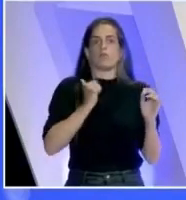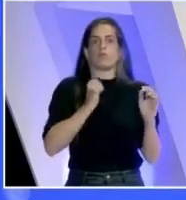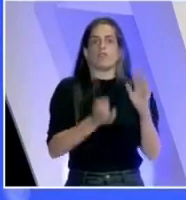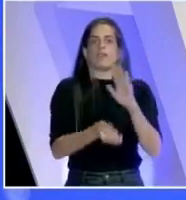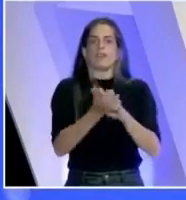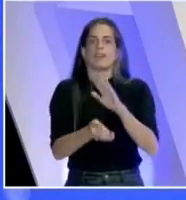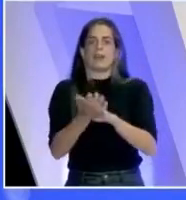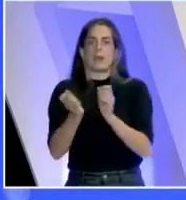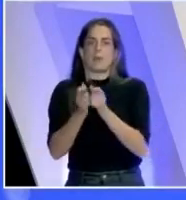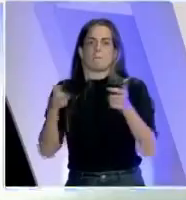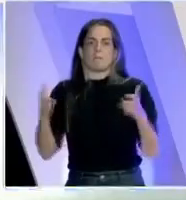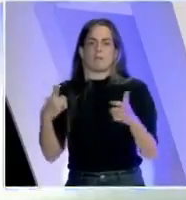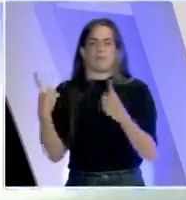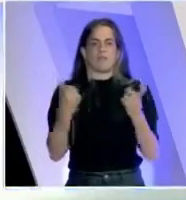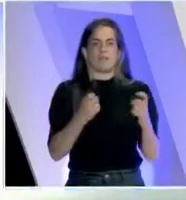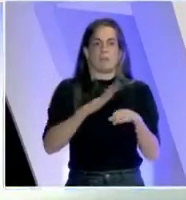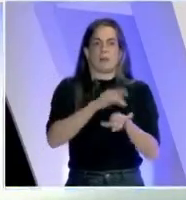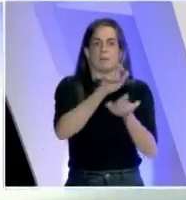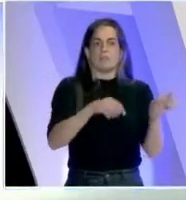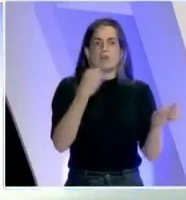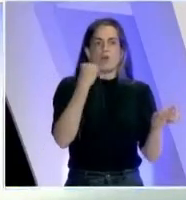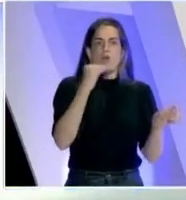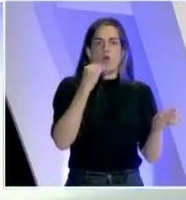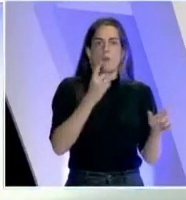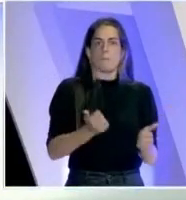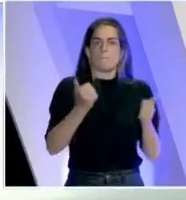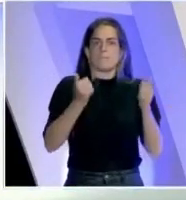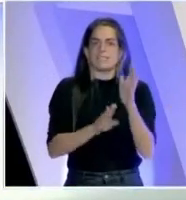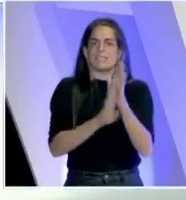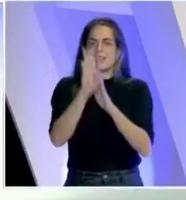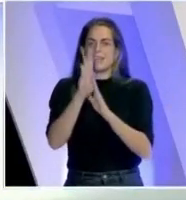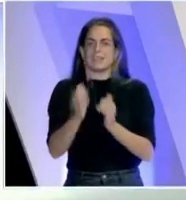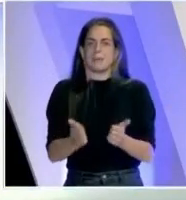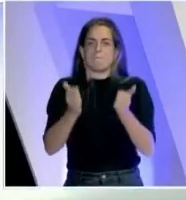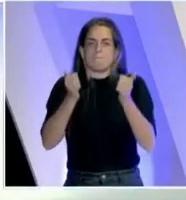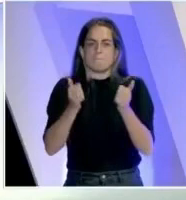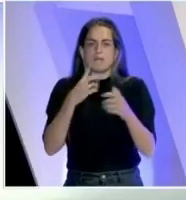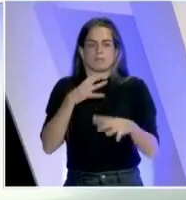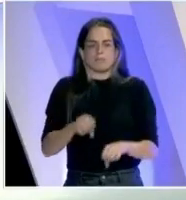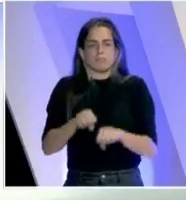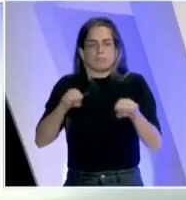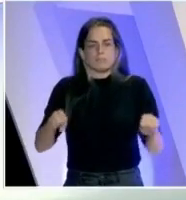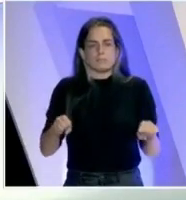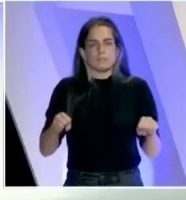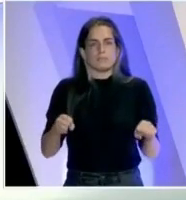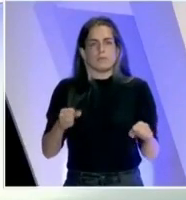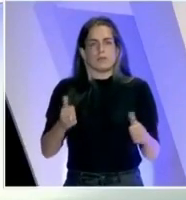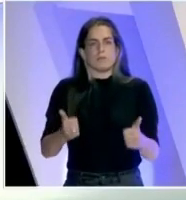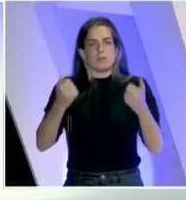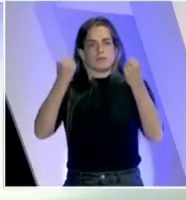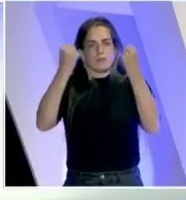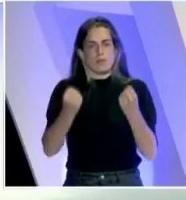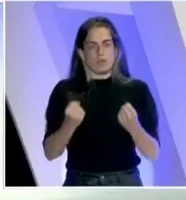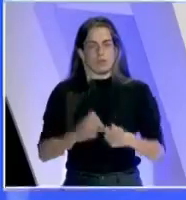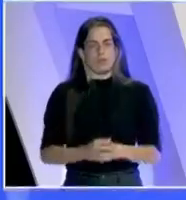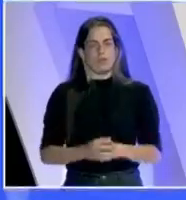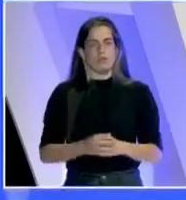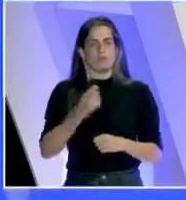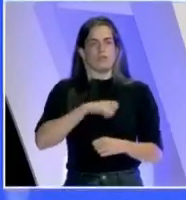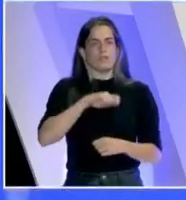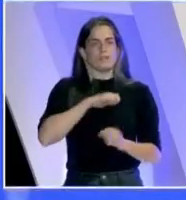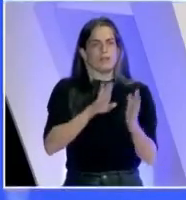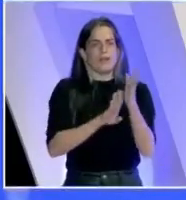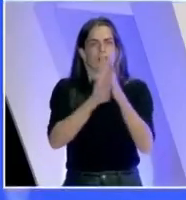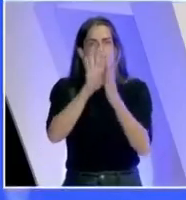todo a nuestra gente más joven. Una España mucho más eficiente, una España mucho más digital, más verde y, en consecuencia, más justa. Una España que